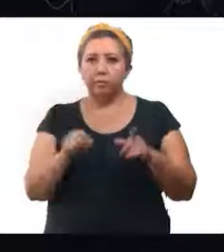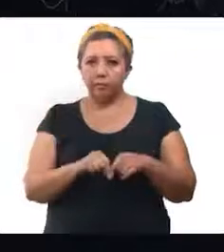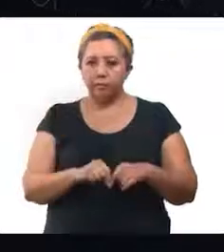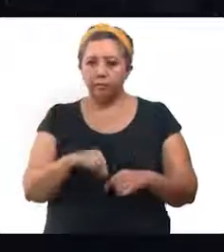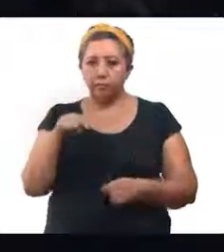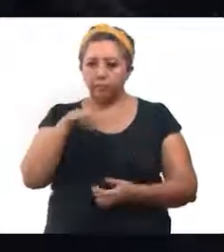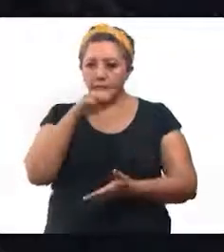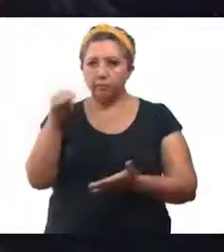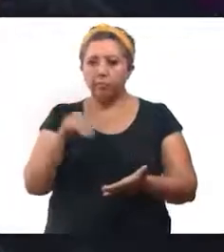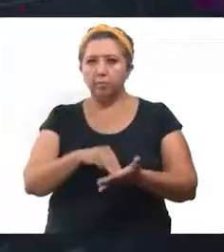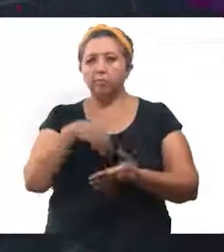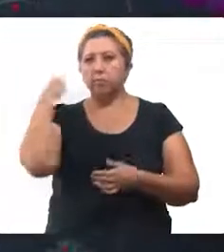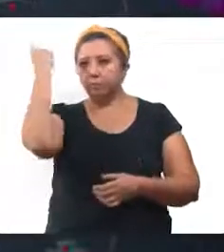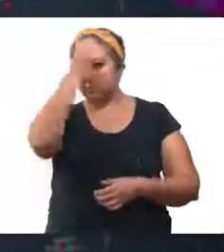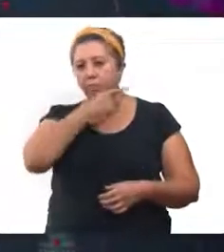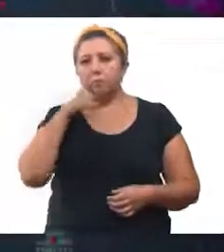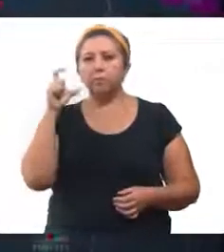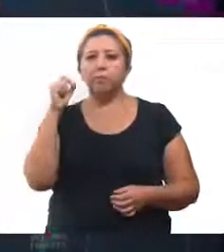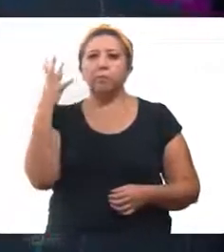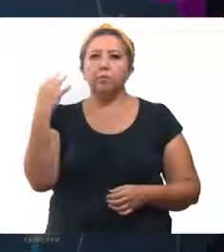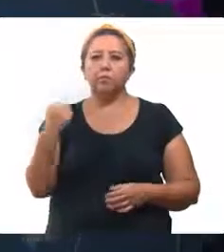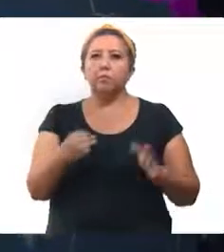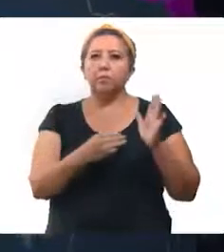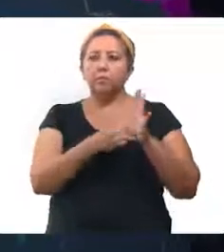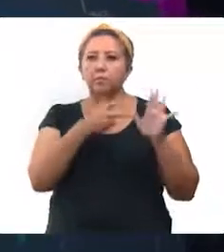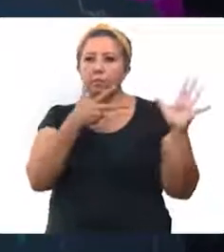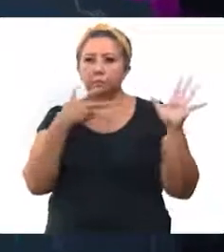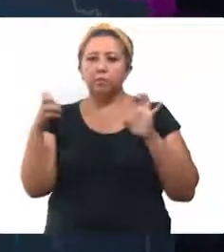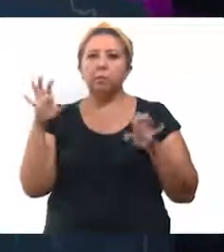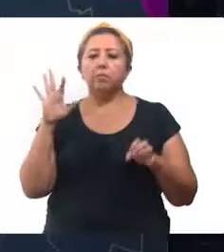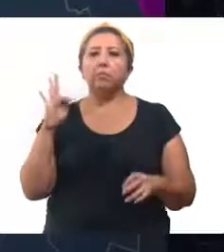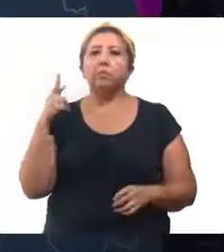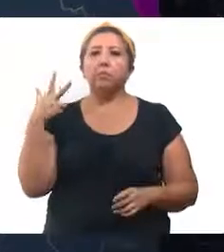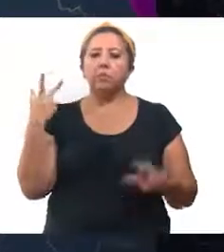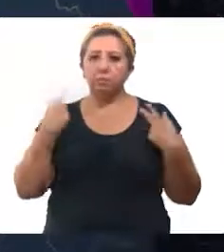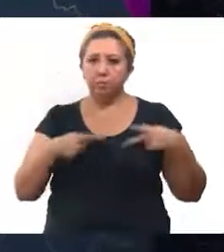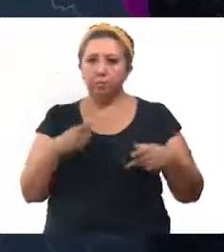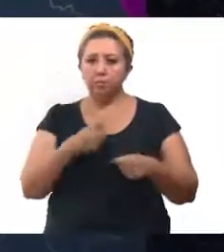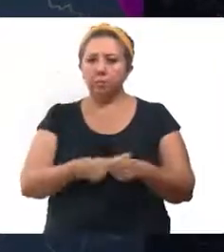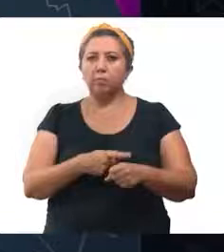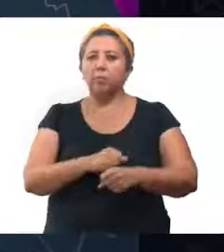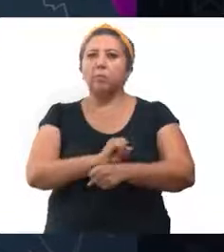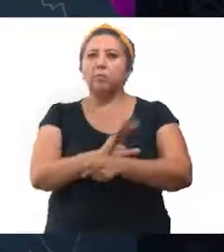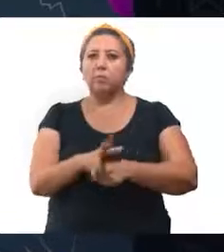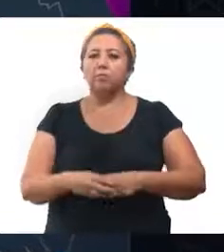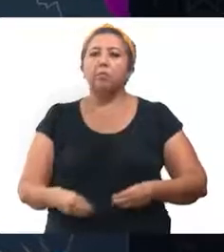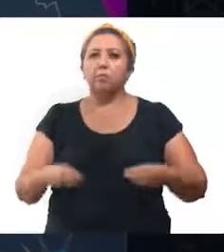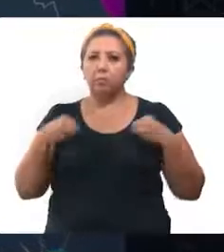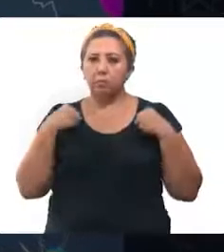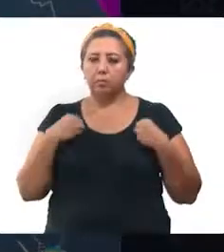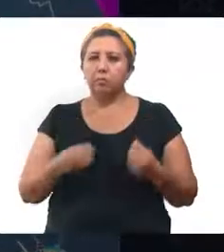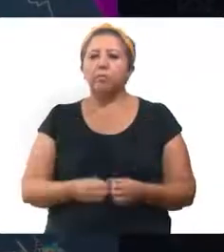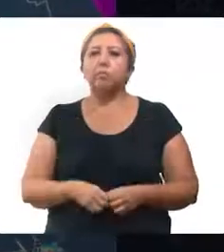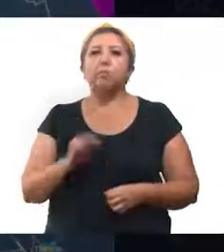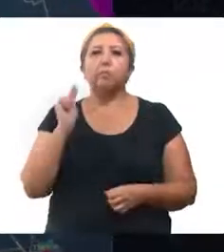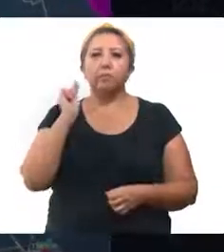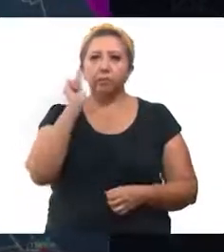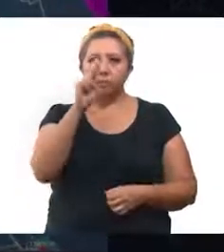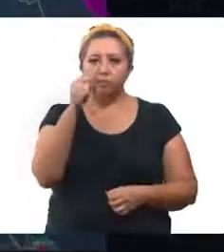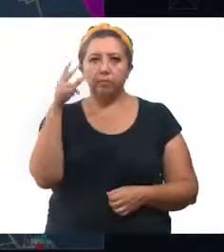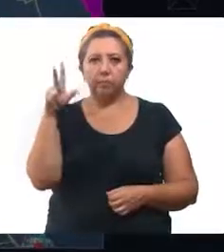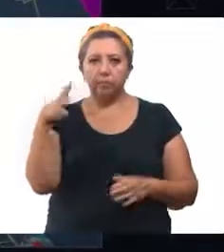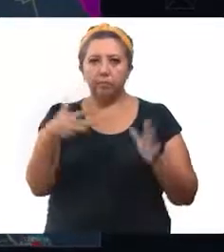Específicamente, en Mérida se han diagnosticado 29.848 personas contagiadas de coronavirus que viven en la zona